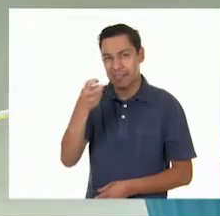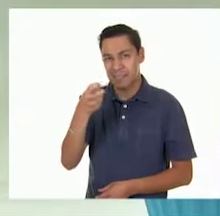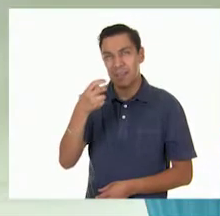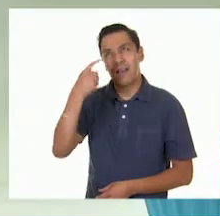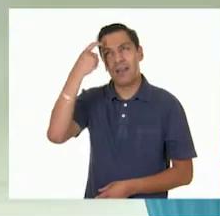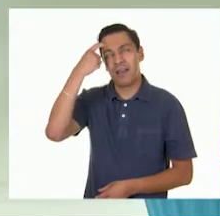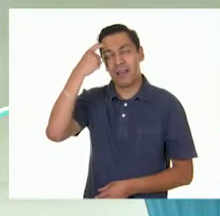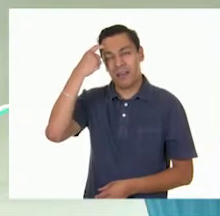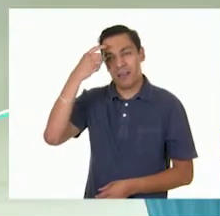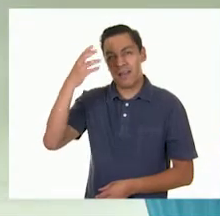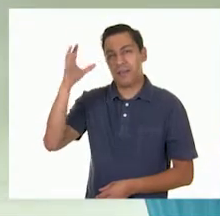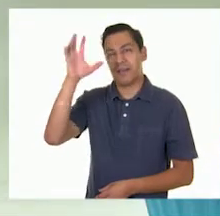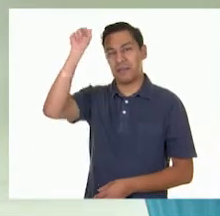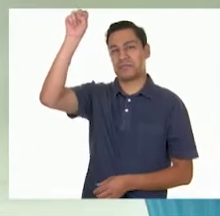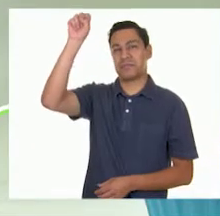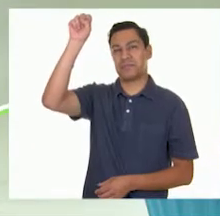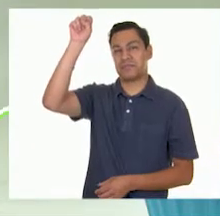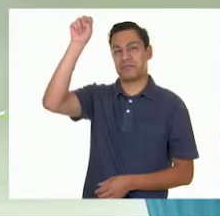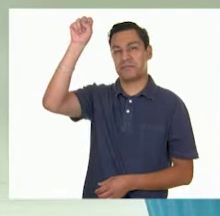aventura 4